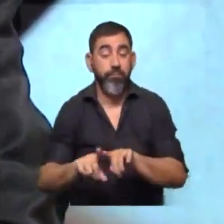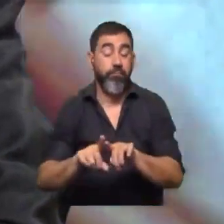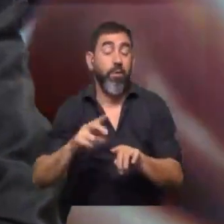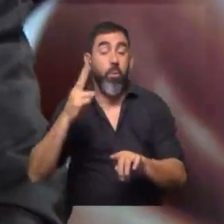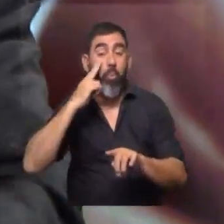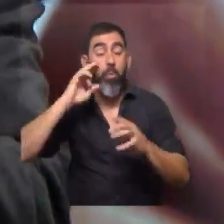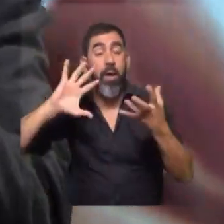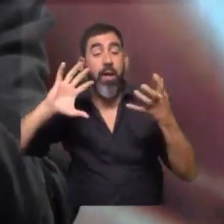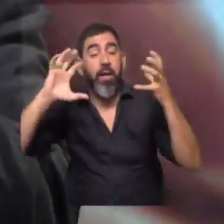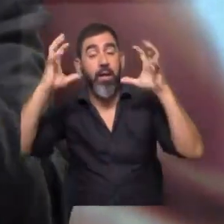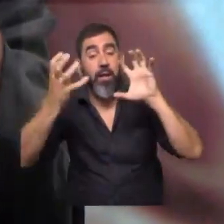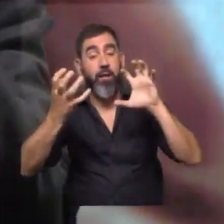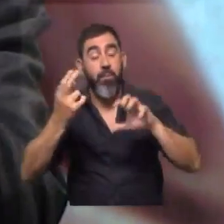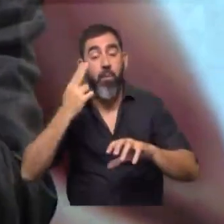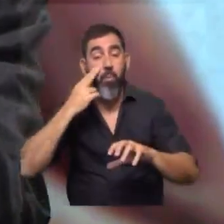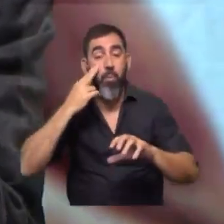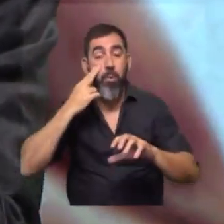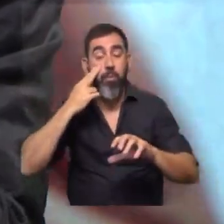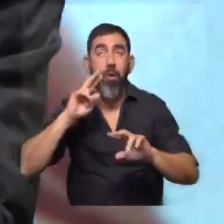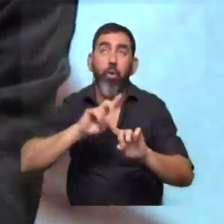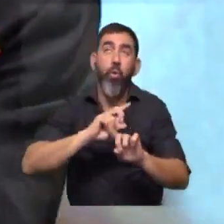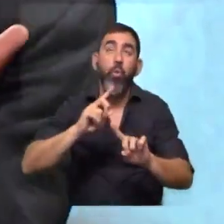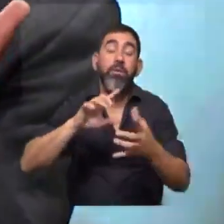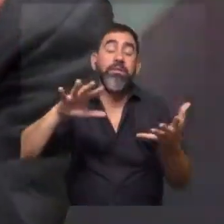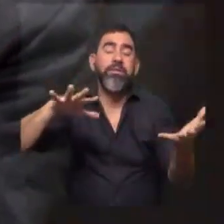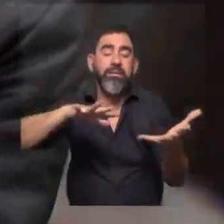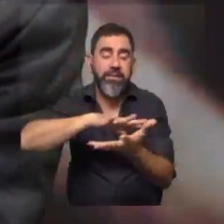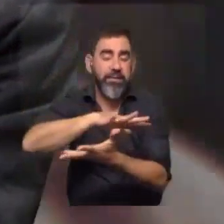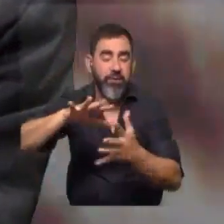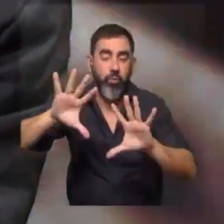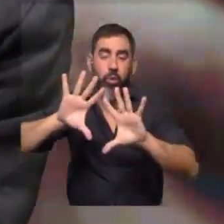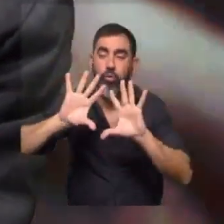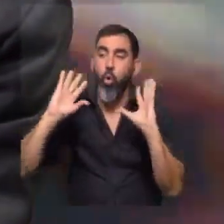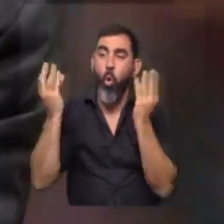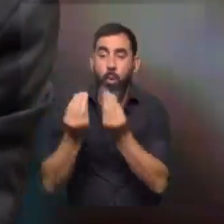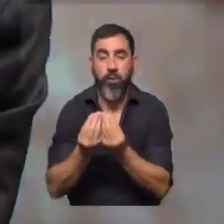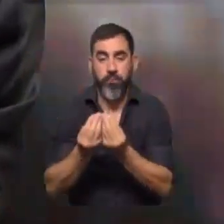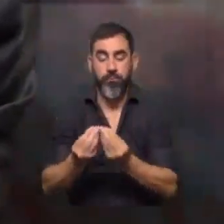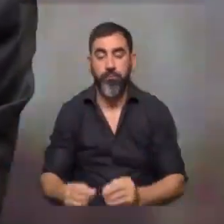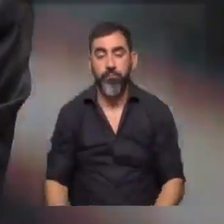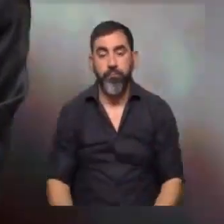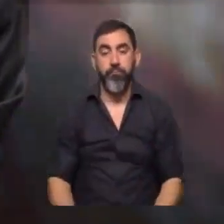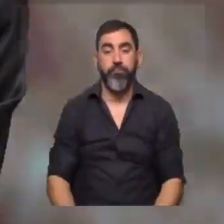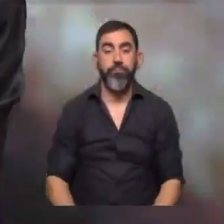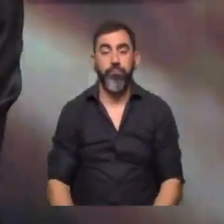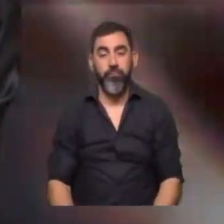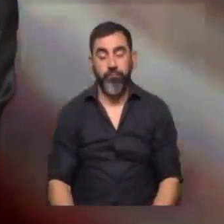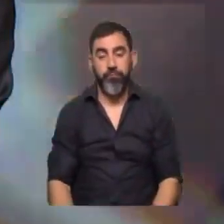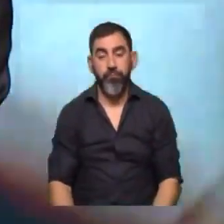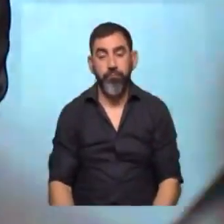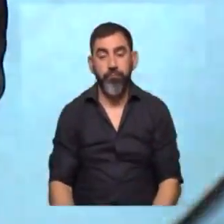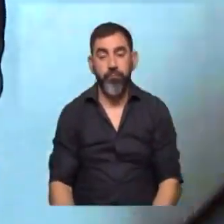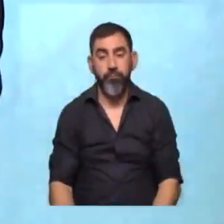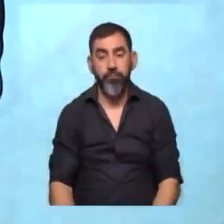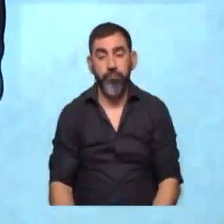Es decir, esto es un problema de escala, no es un problema, es una situación de escala global y va a escalar a escala global. Y en ese